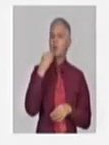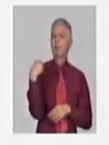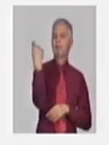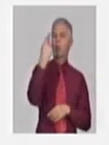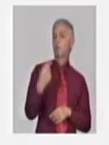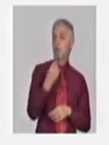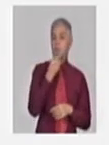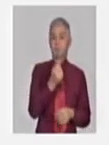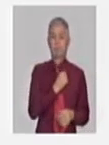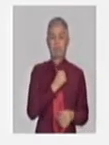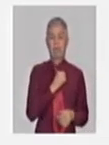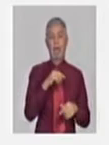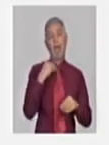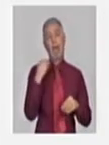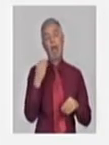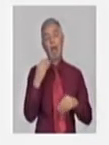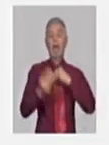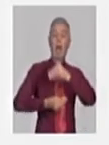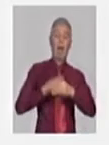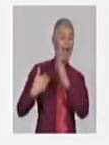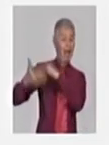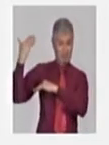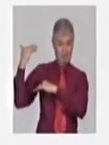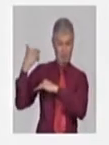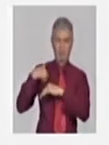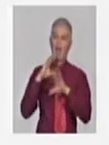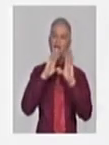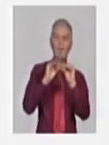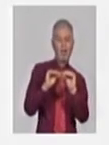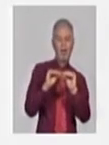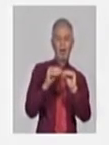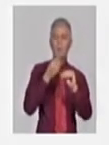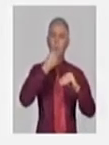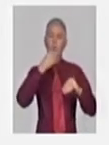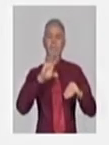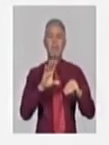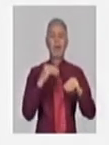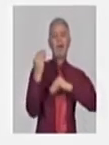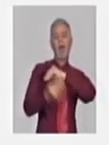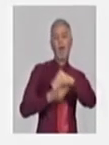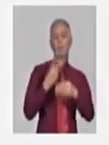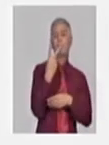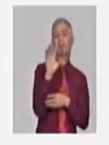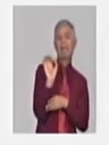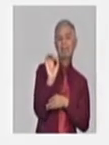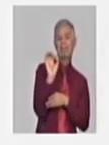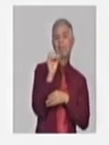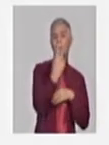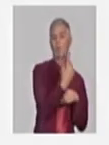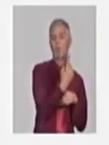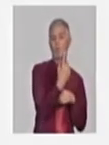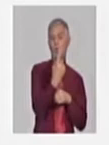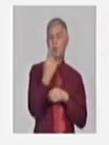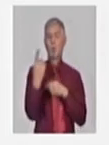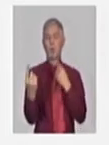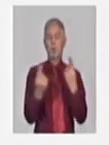si el tipo cambio fuera 20, va a ocurrir esto. Yo tengo la impresión que muchas personas